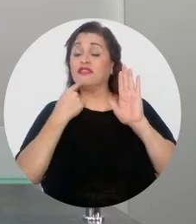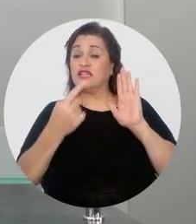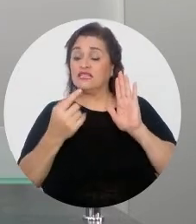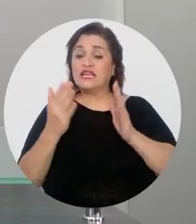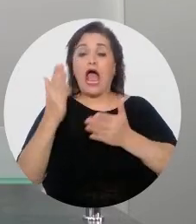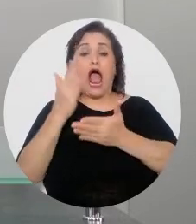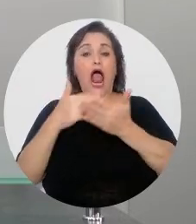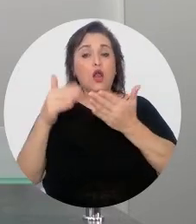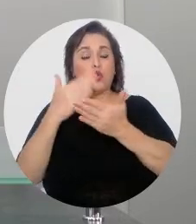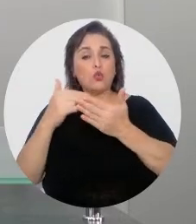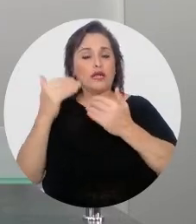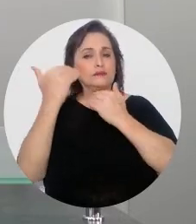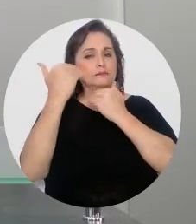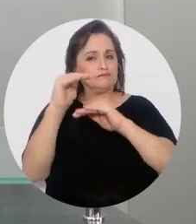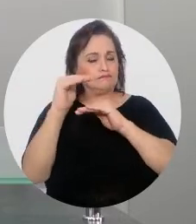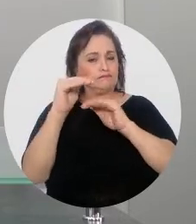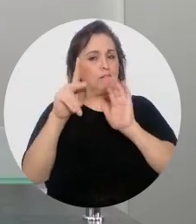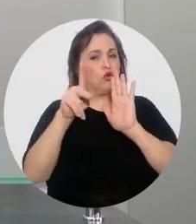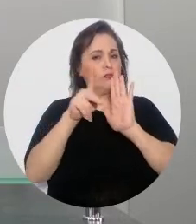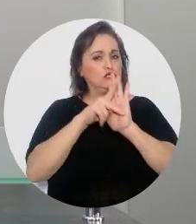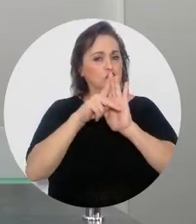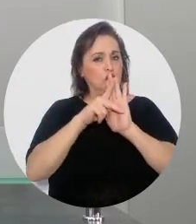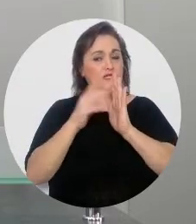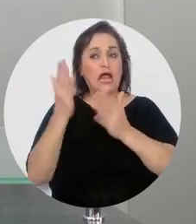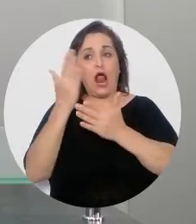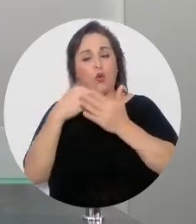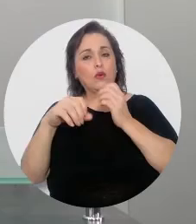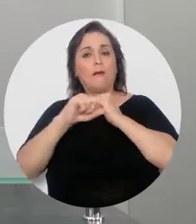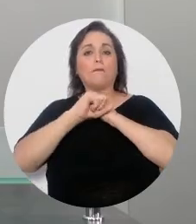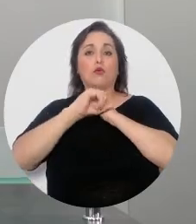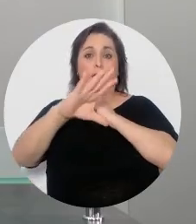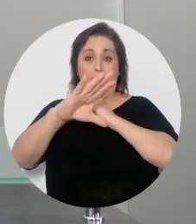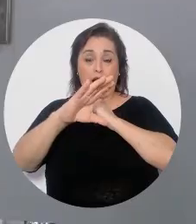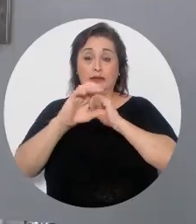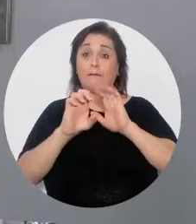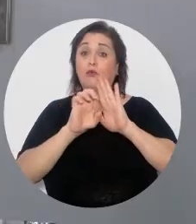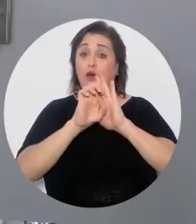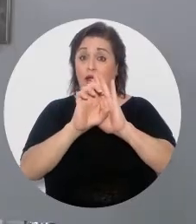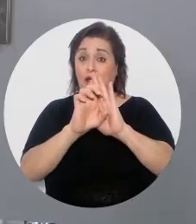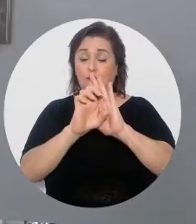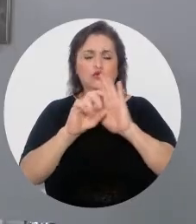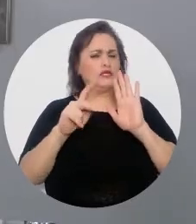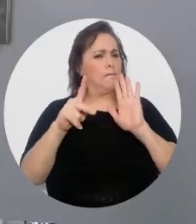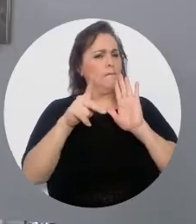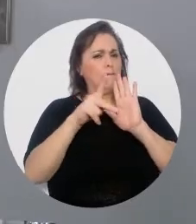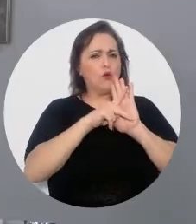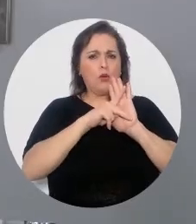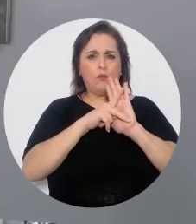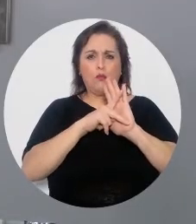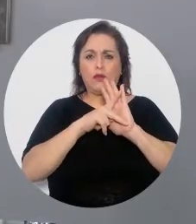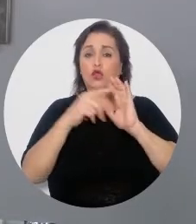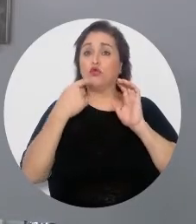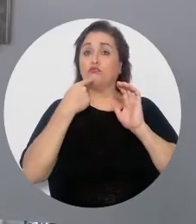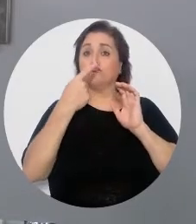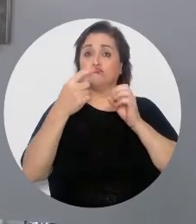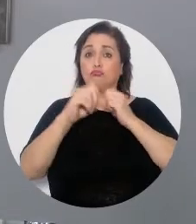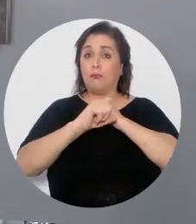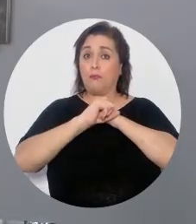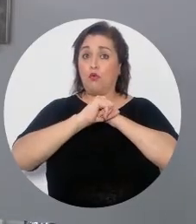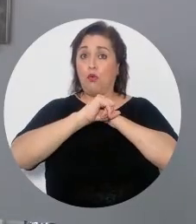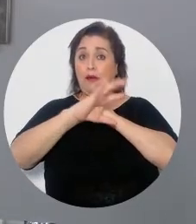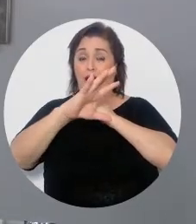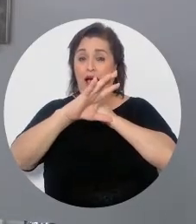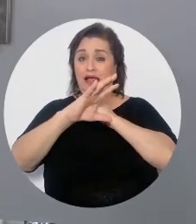algunas limitaciones a la difusión de propaganda. Así, por ejemplo, está prohibido difundir